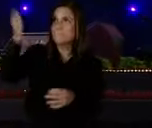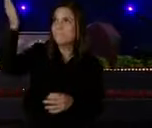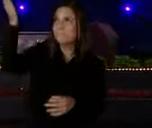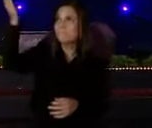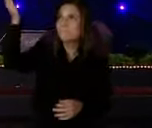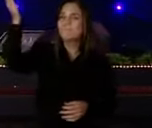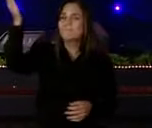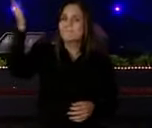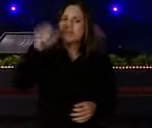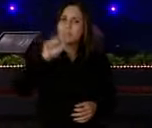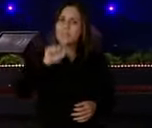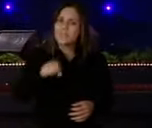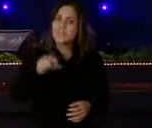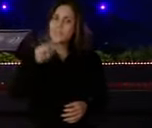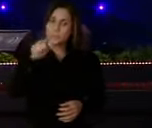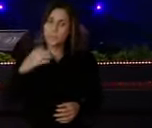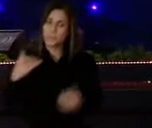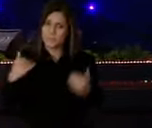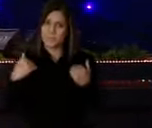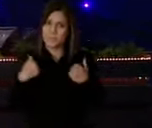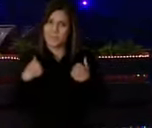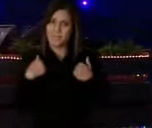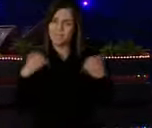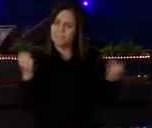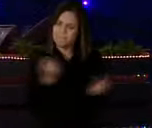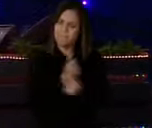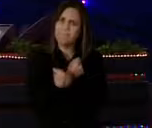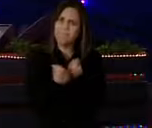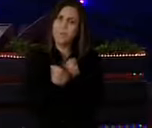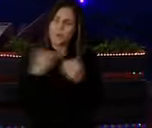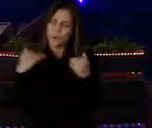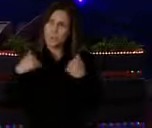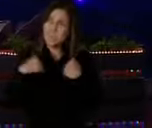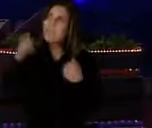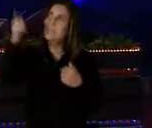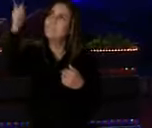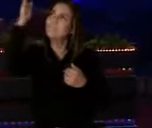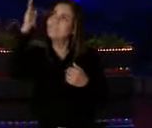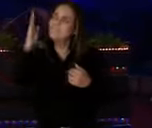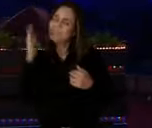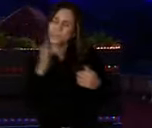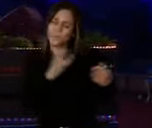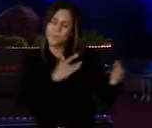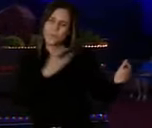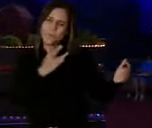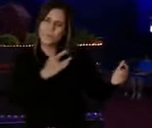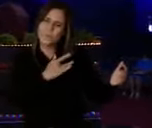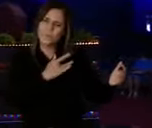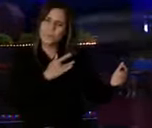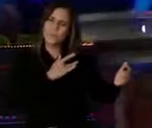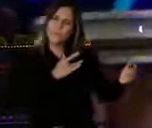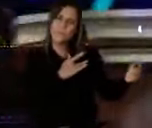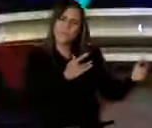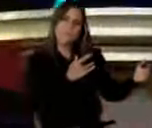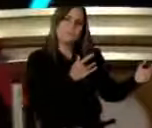Si tienes amor, lo tienes a Él en tu corazón.